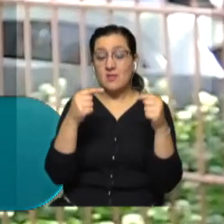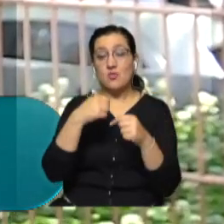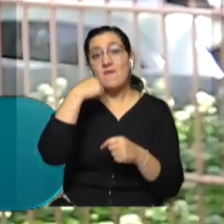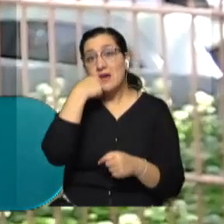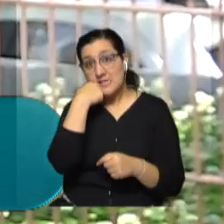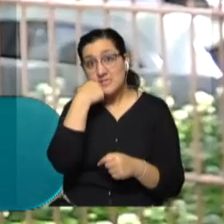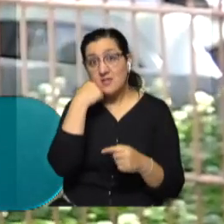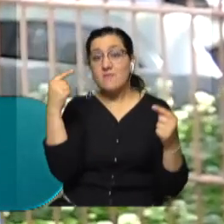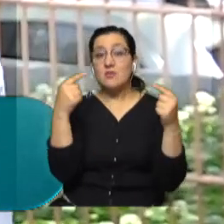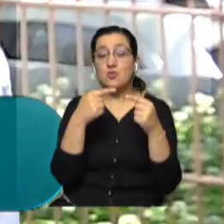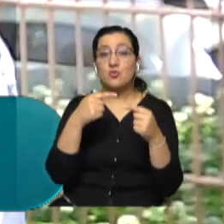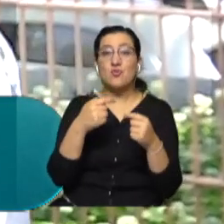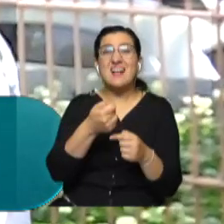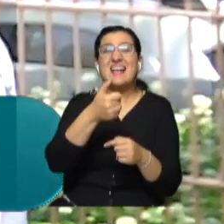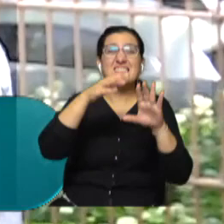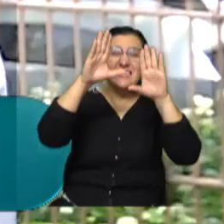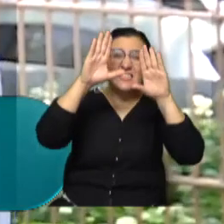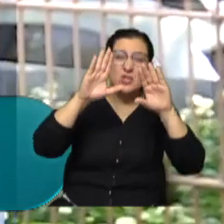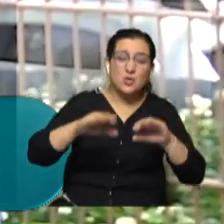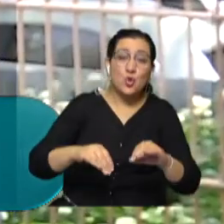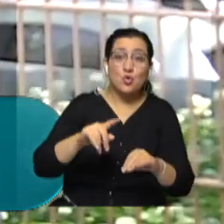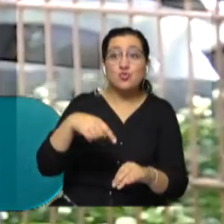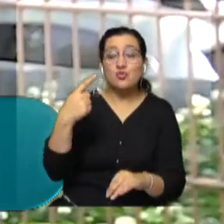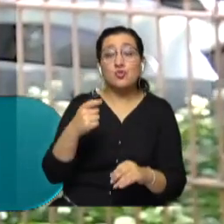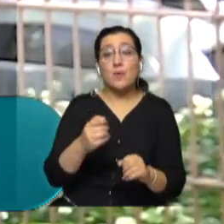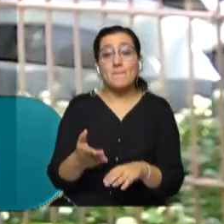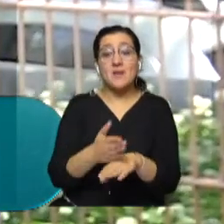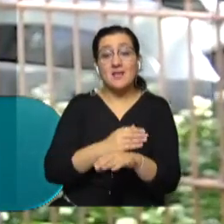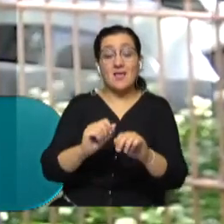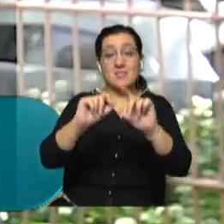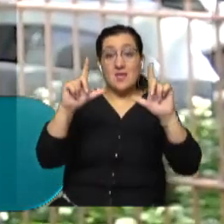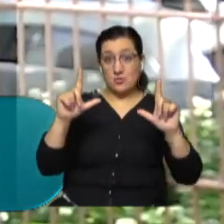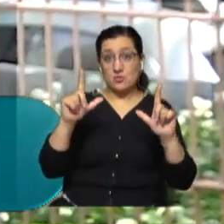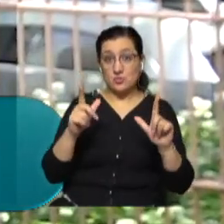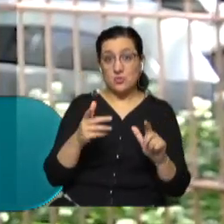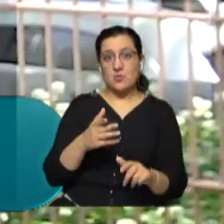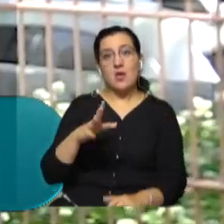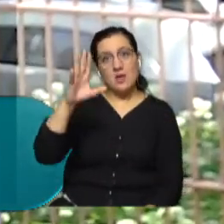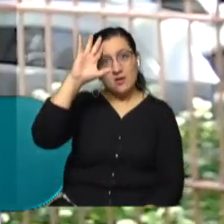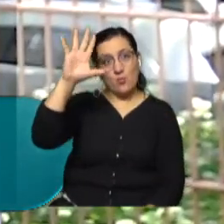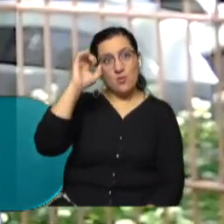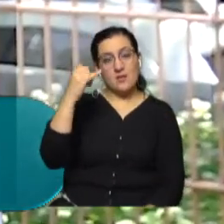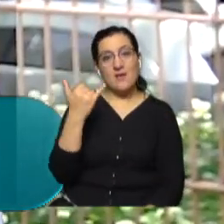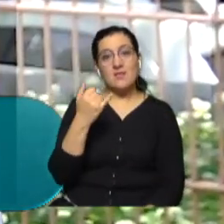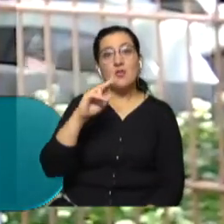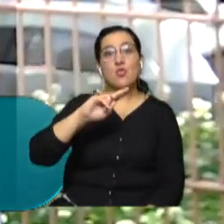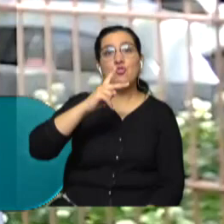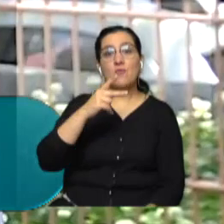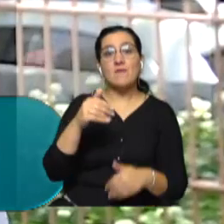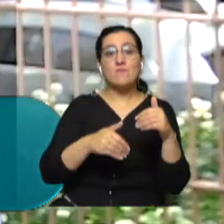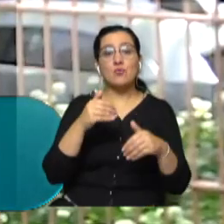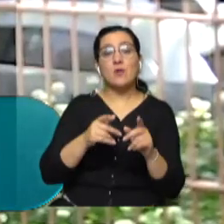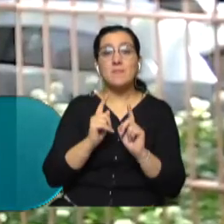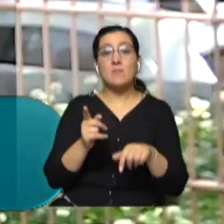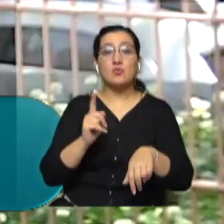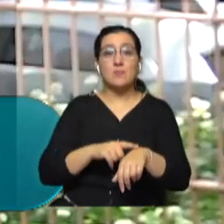Valle debatió con casi todos los otros precandidatos que había. Recordemos que había doble voto simultáneo, o sea que todos